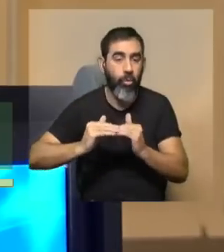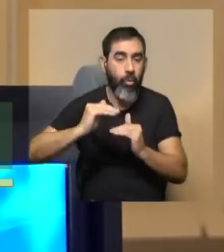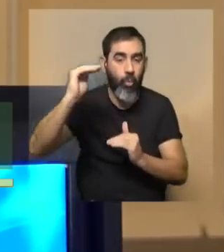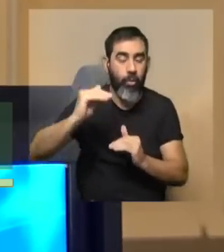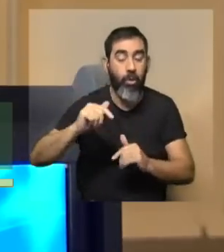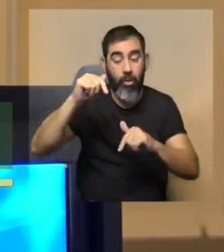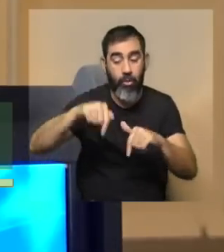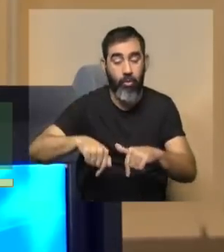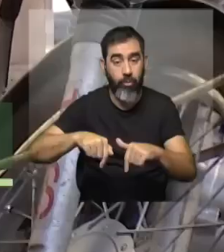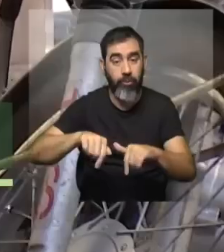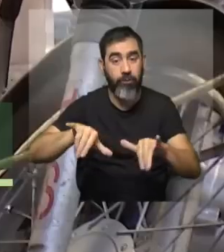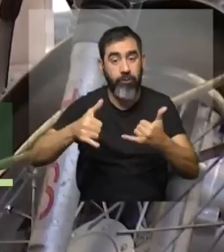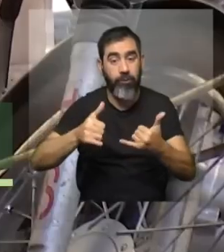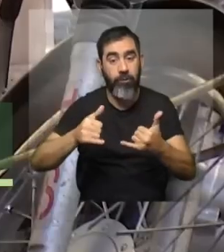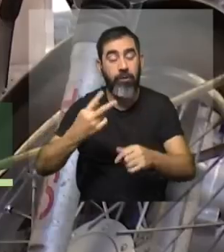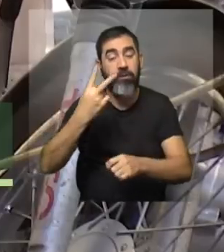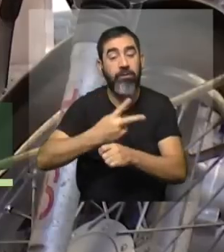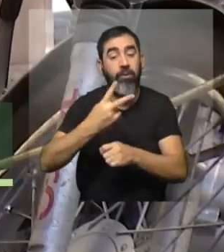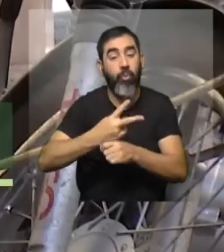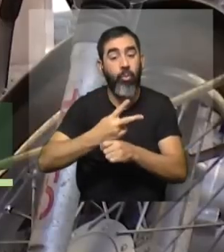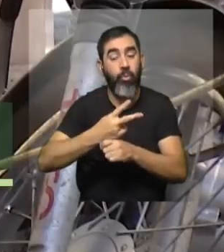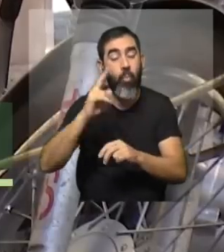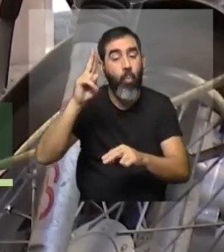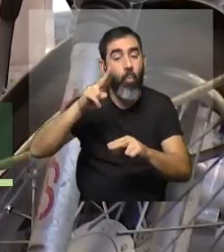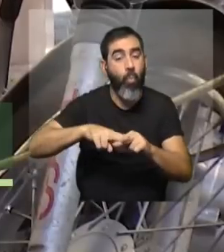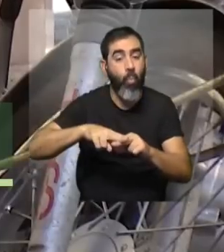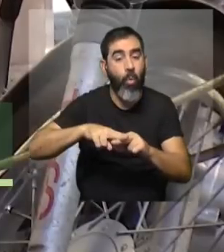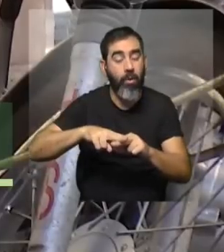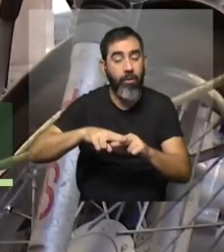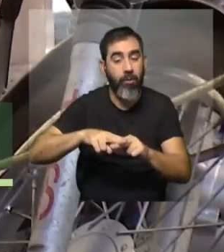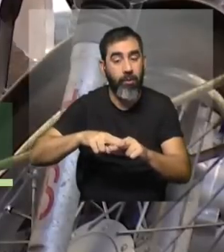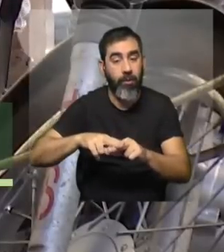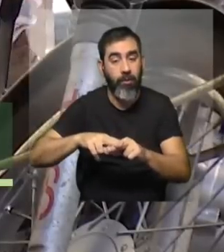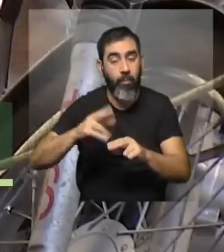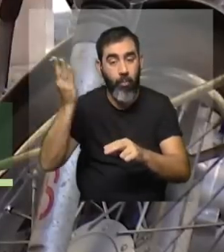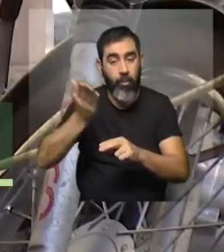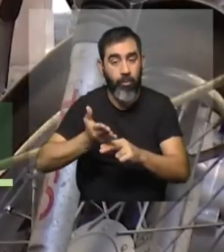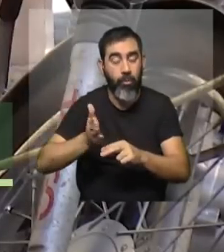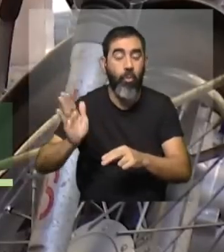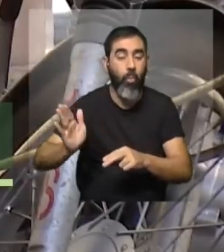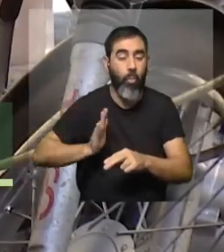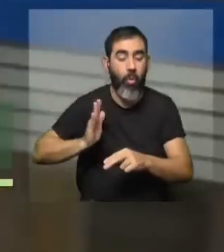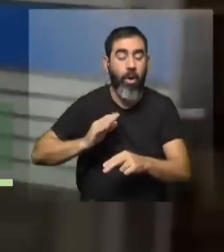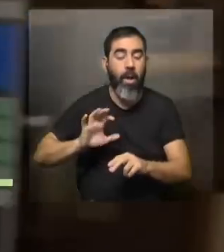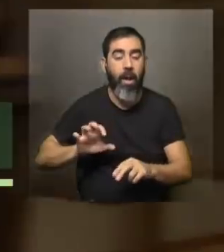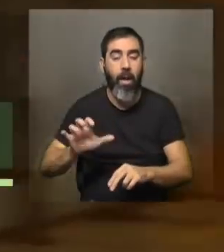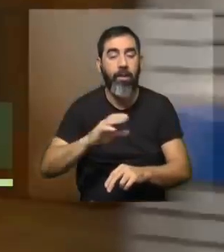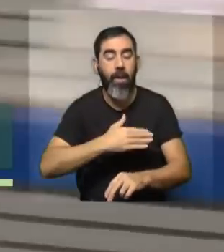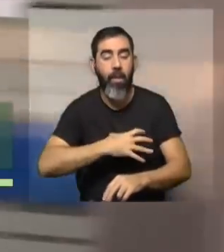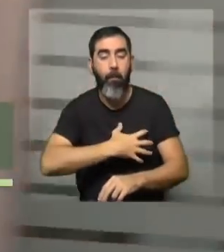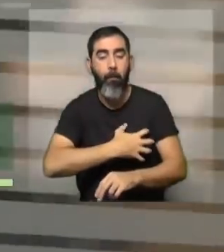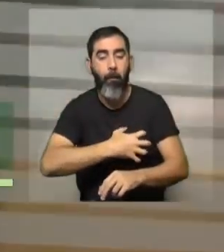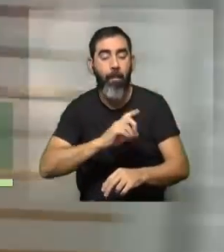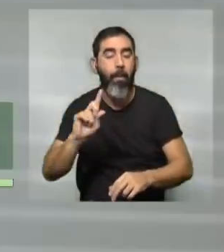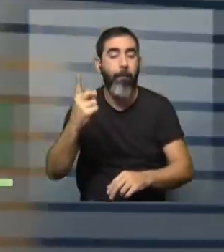hoy día ya ocupa el segundo lugar en mortalidad en el caso de la mujer es bien conocido que alcance de mama es el principal